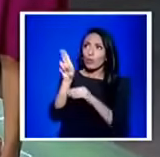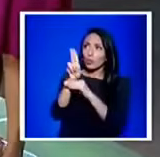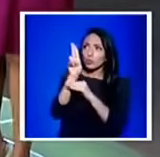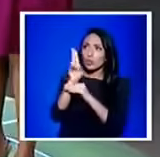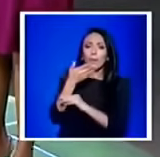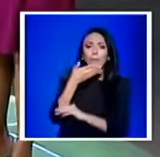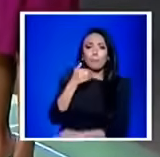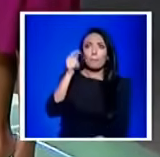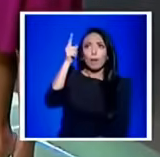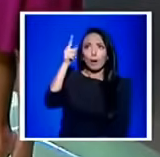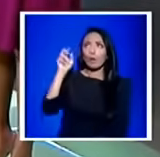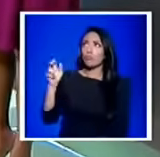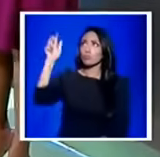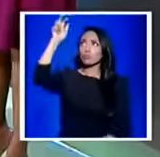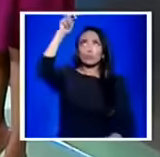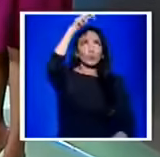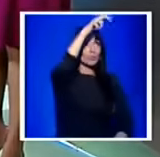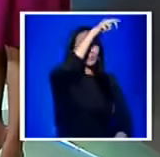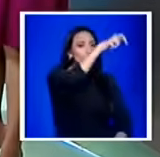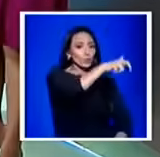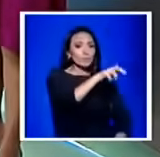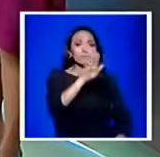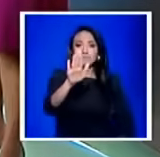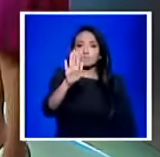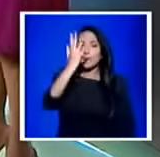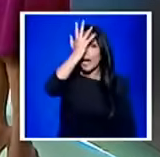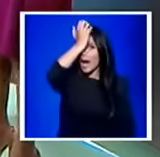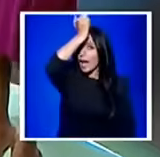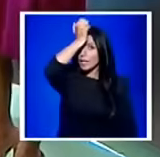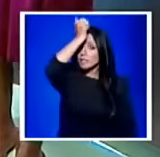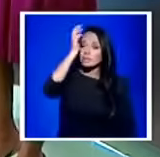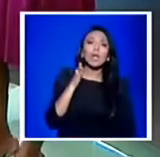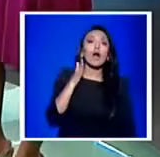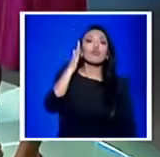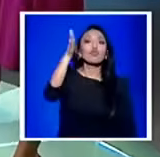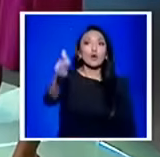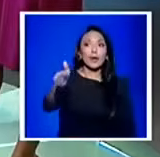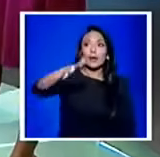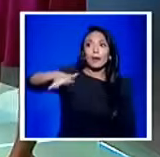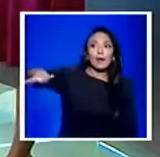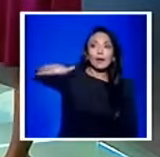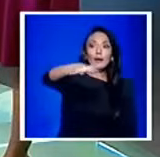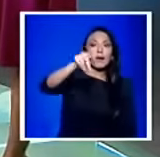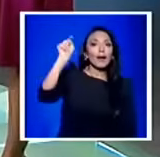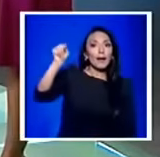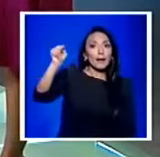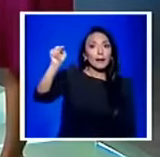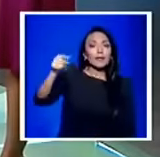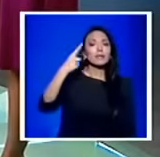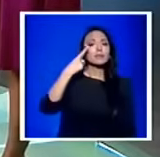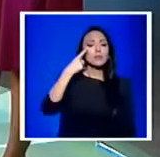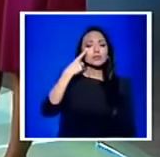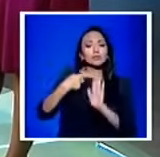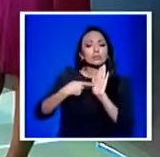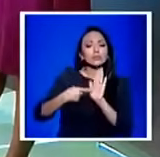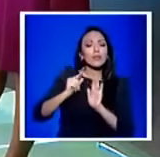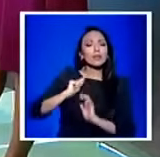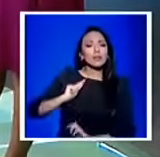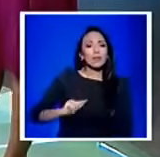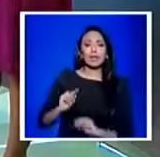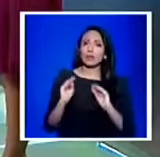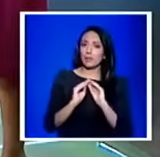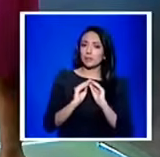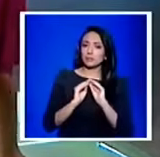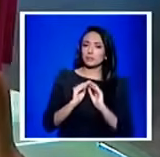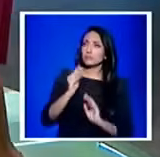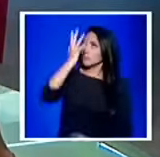la movilidad en ese sector. Por eso Alex Pila hace un recorrido en esa zona y nos cuenta más detalles de este problema.